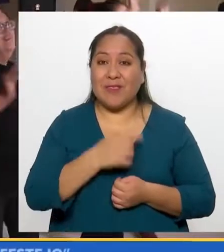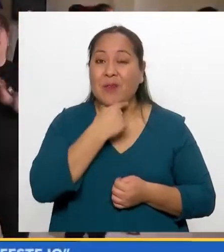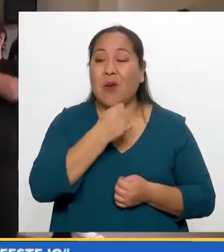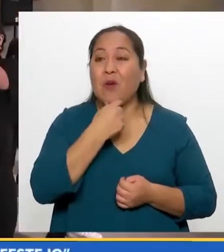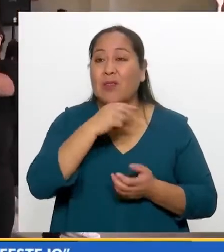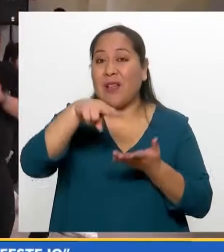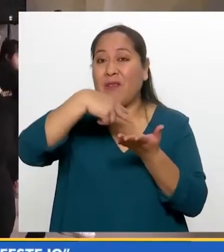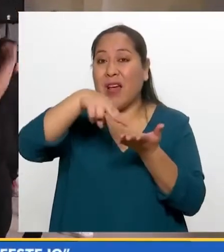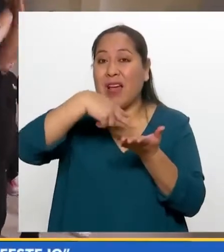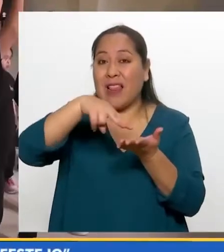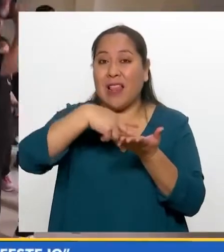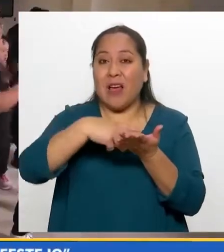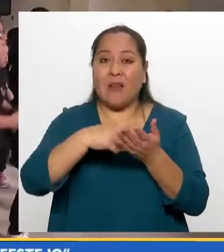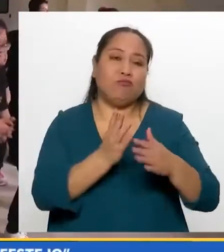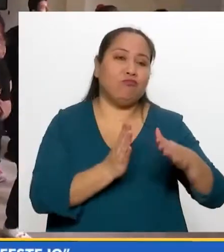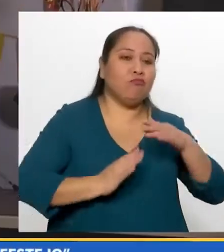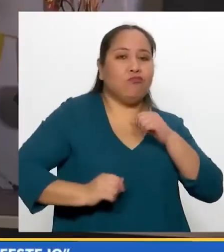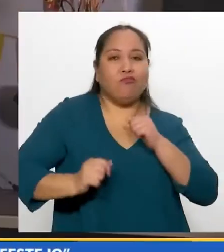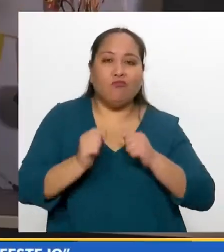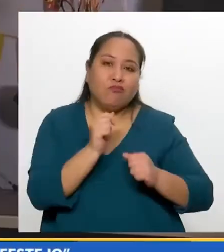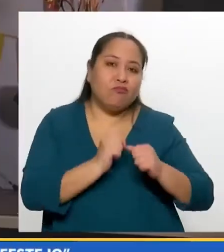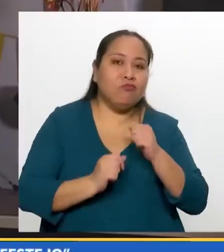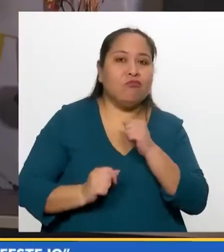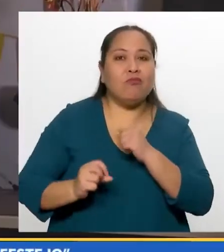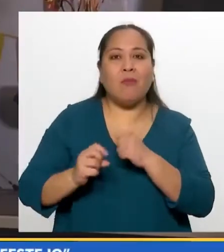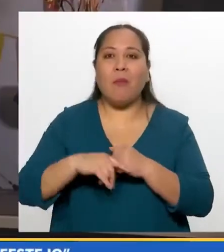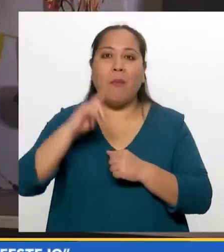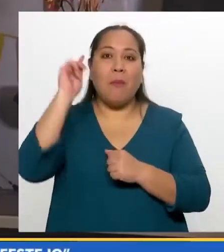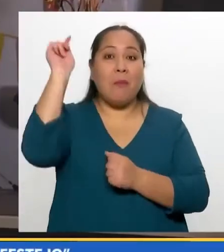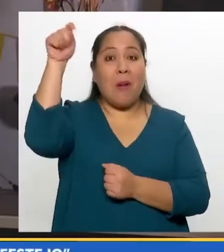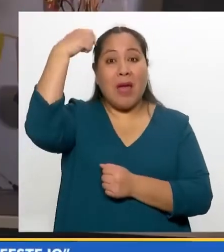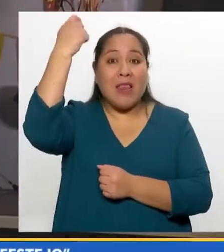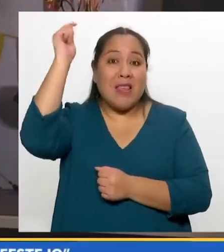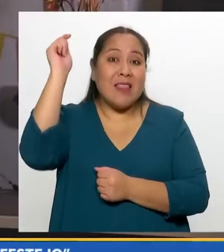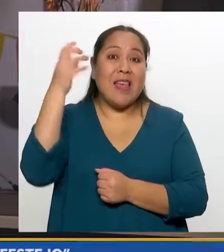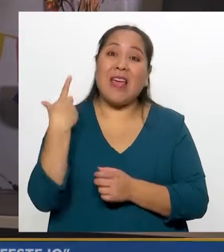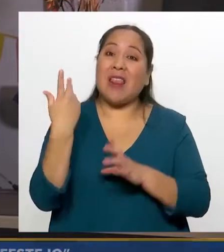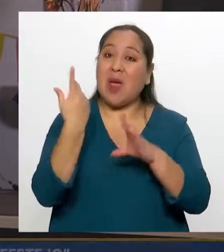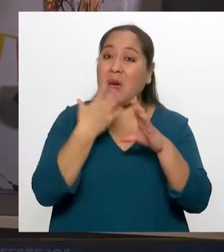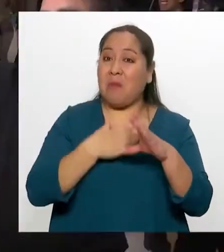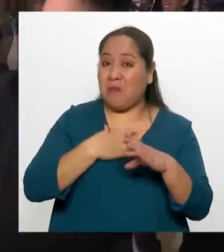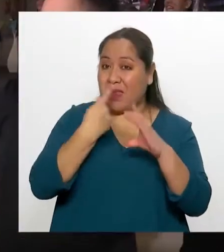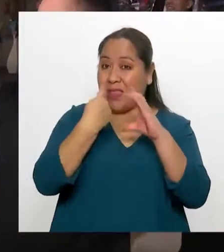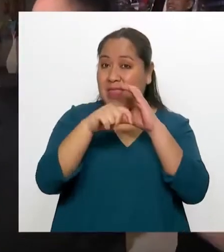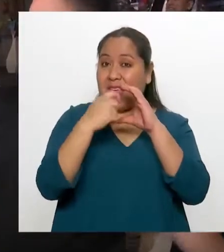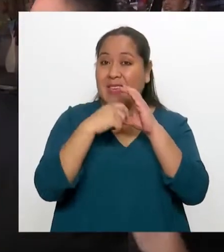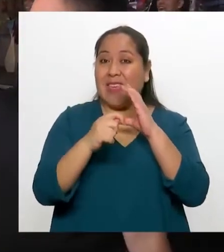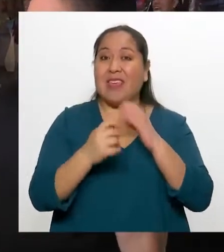gusta que festejo. Y a mí me gusta mi manera, en mi